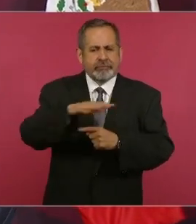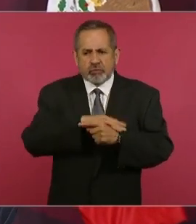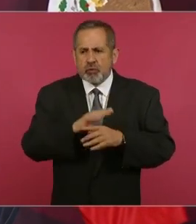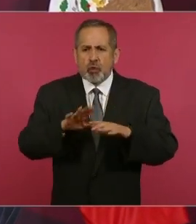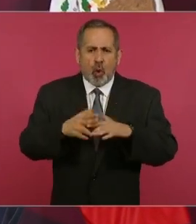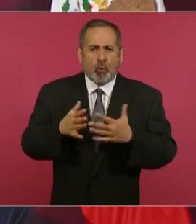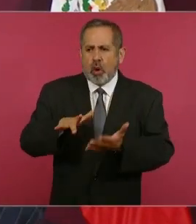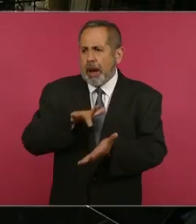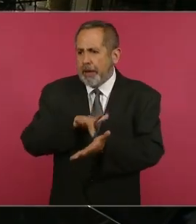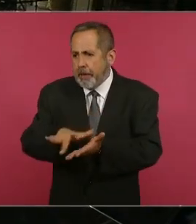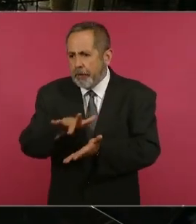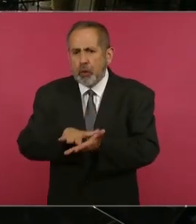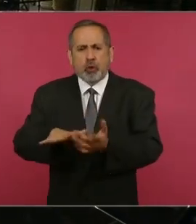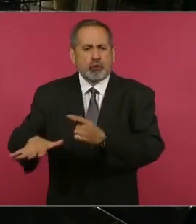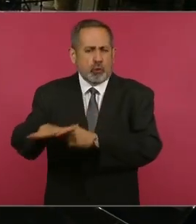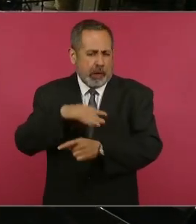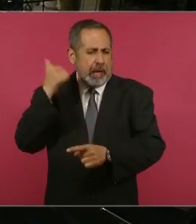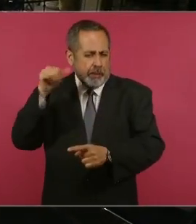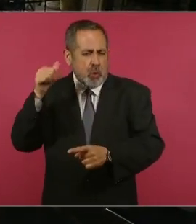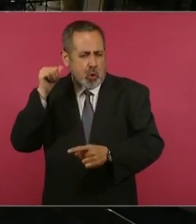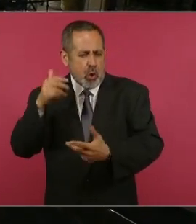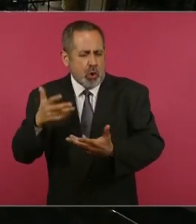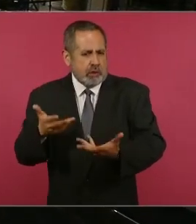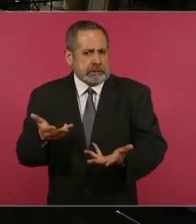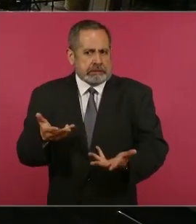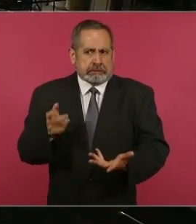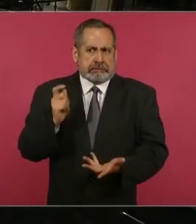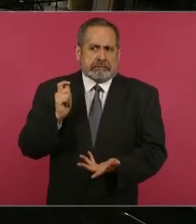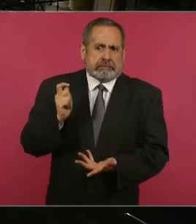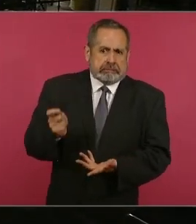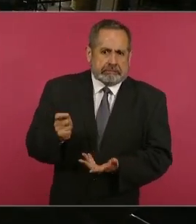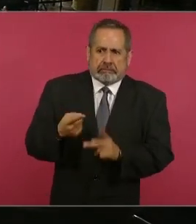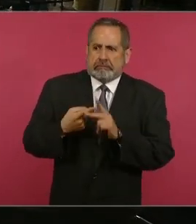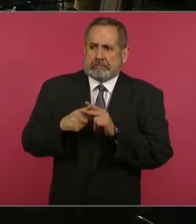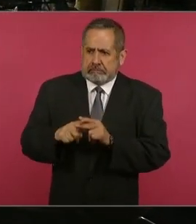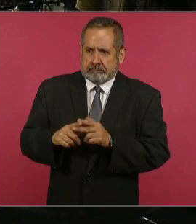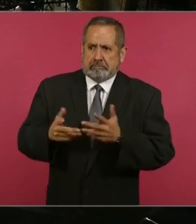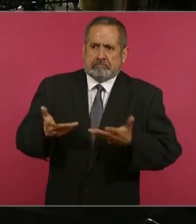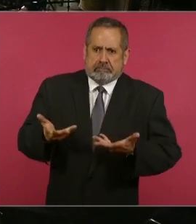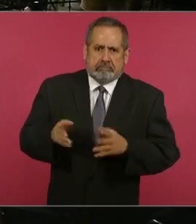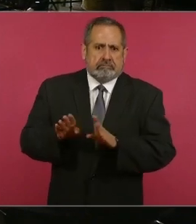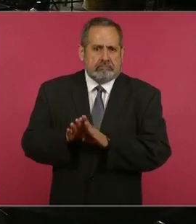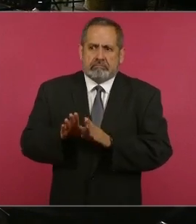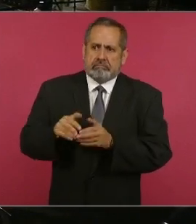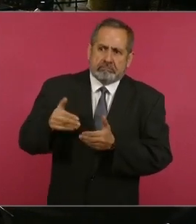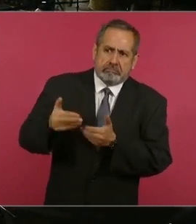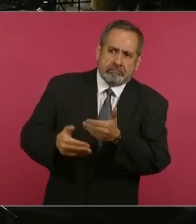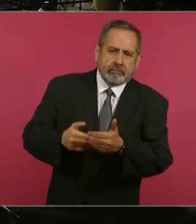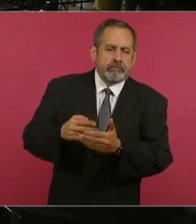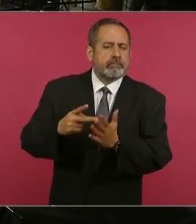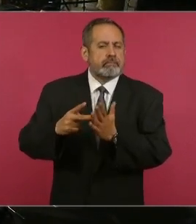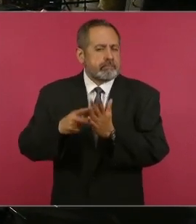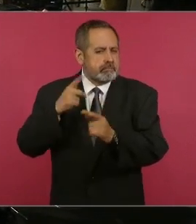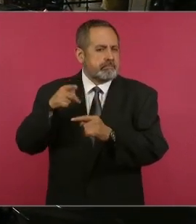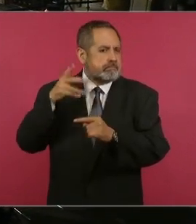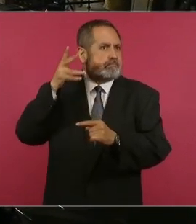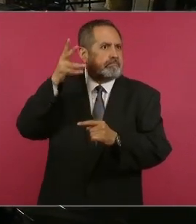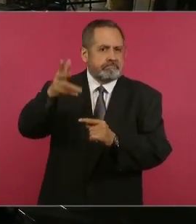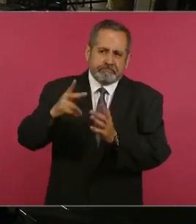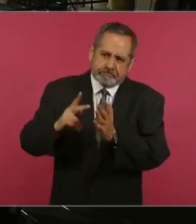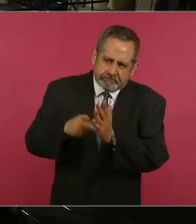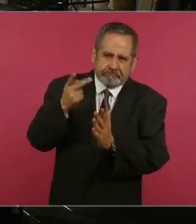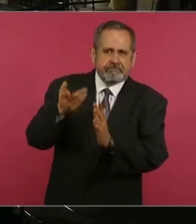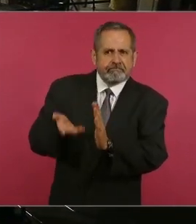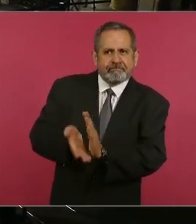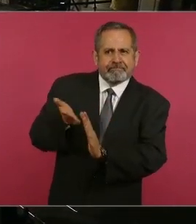apoyo y lo que se está iniciando para la reconstrucción